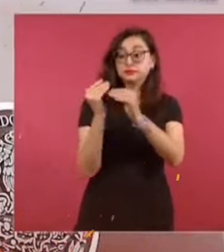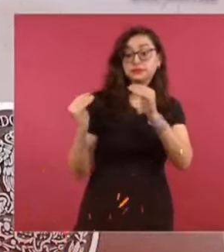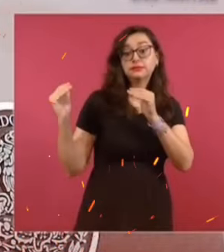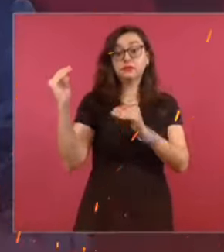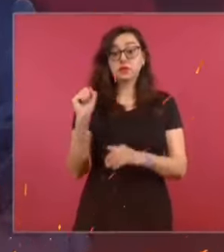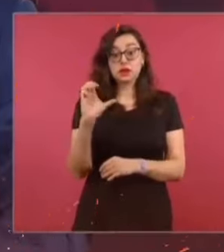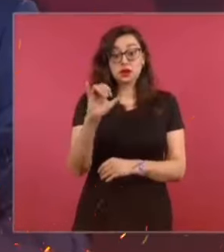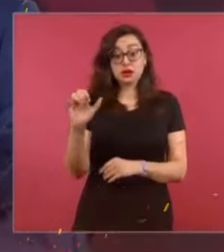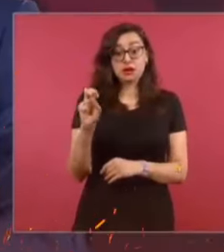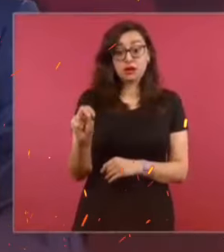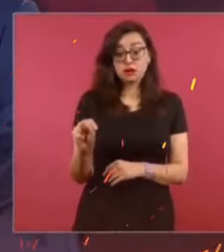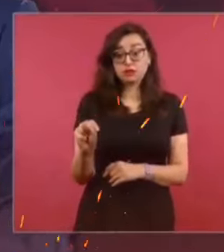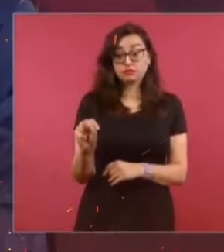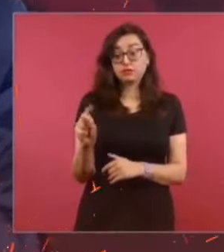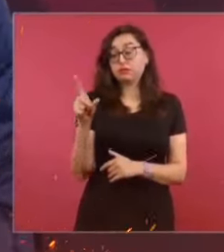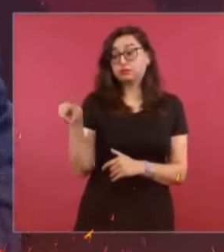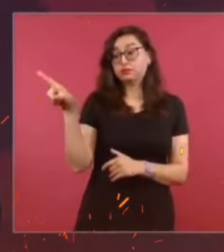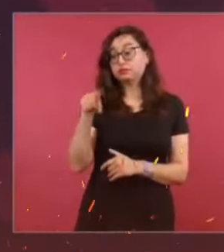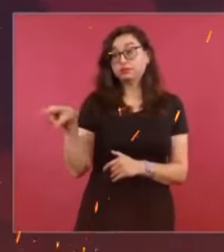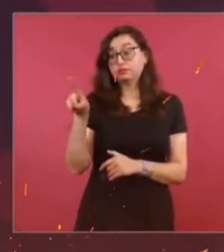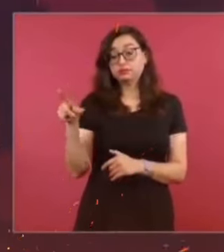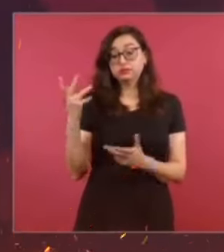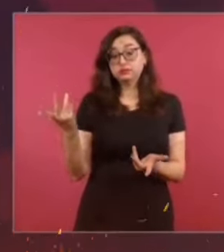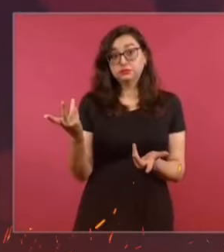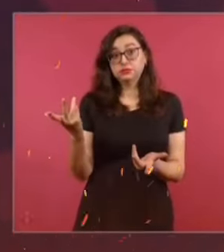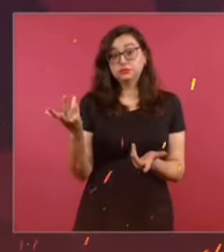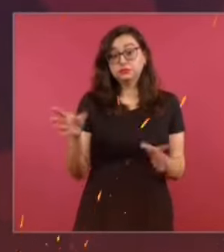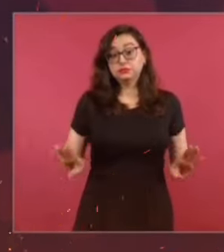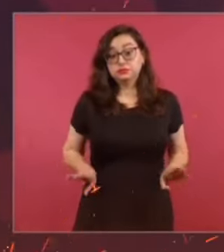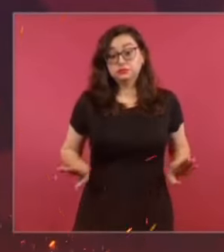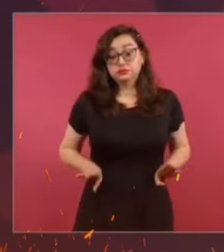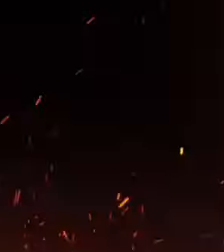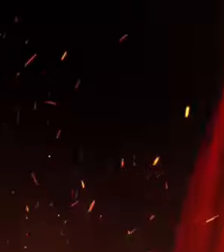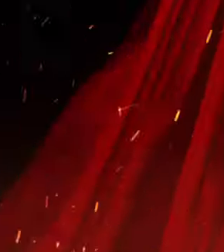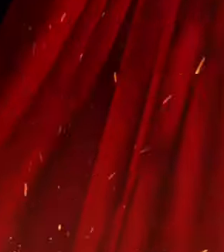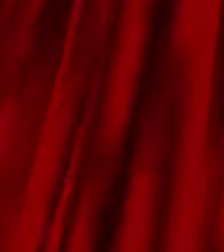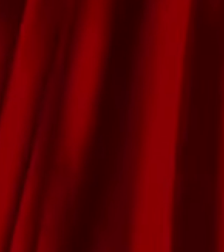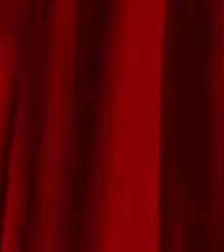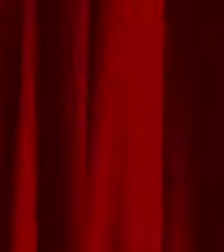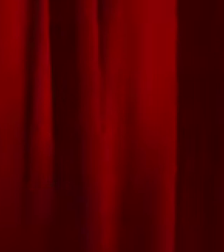la Suprema Corte en contra de lo que nosotros representamos.